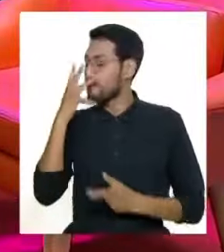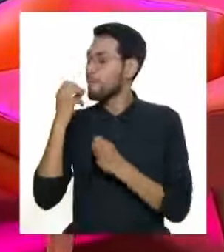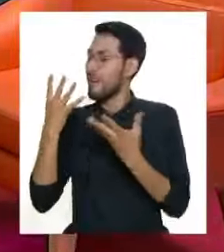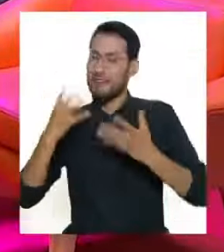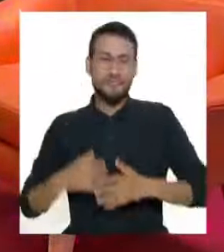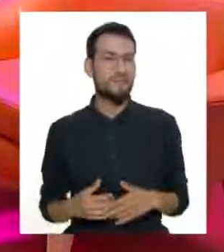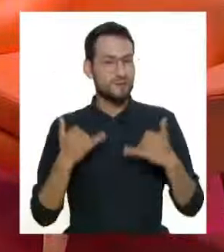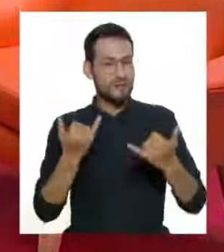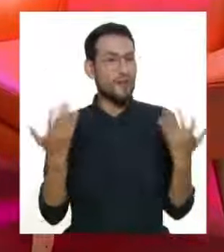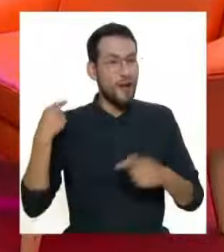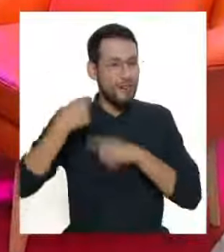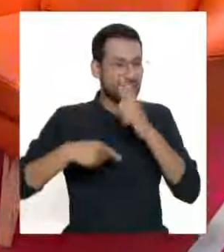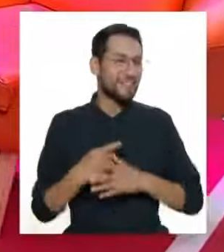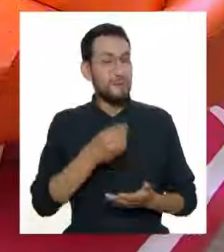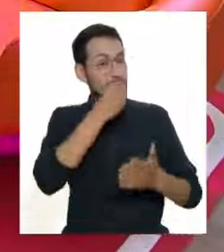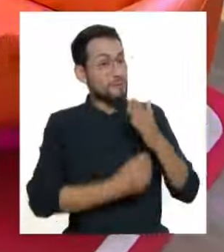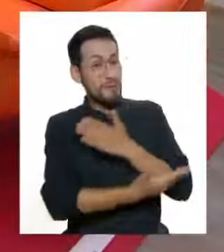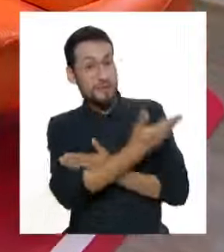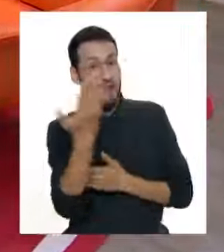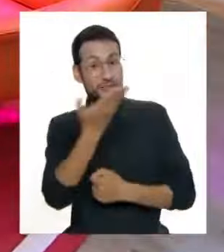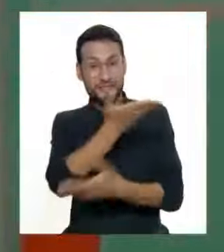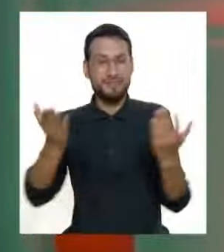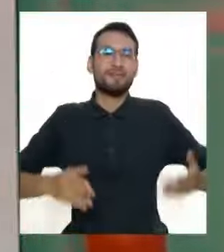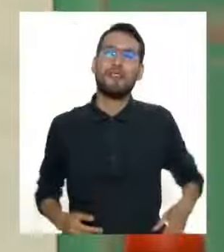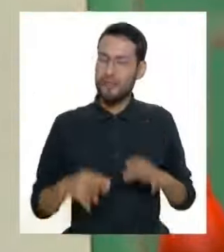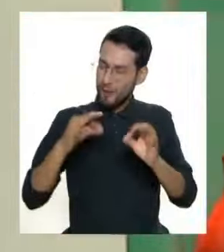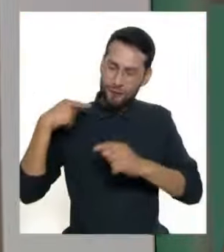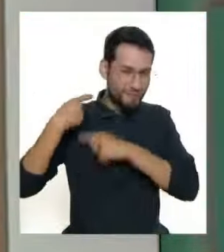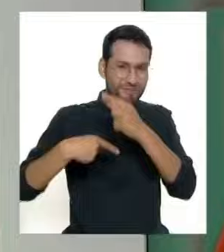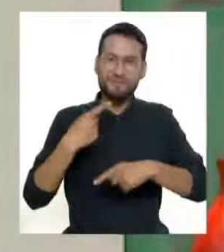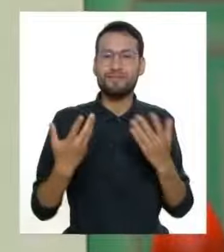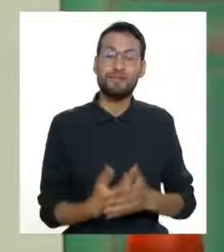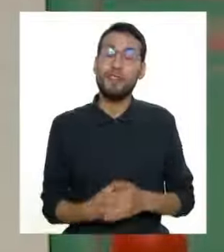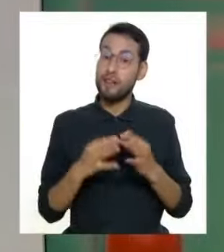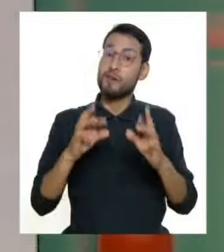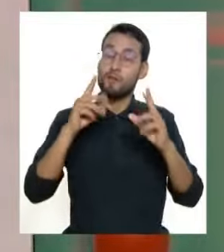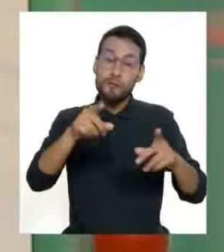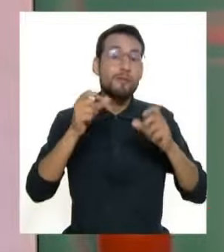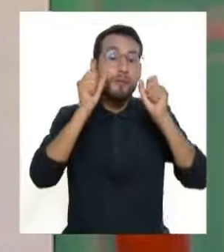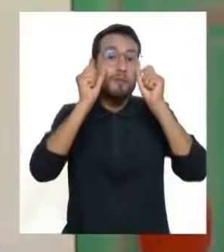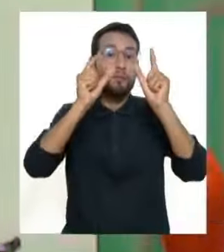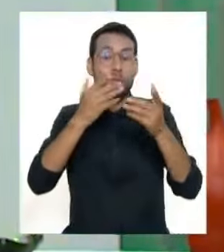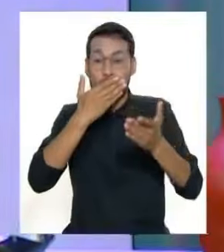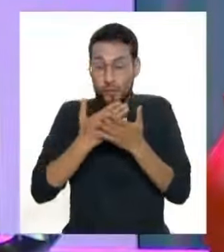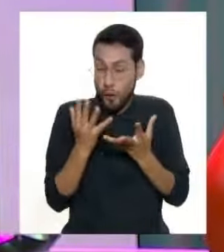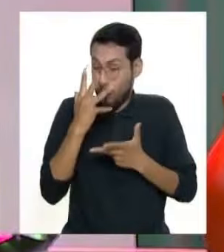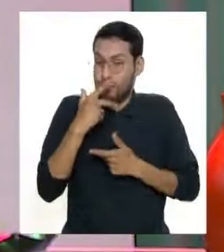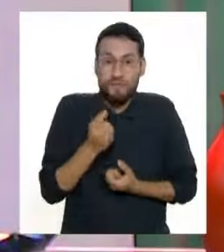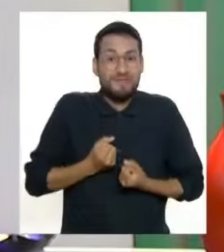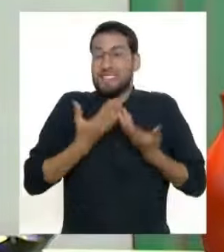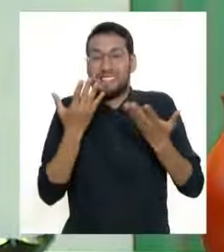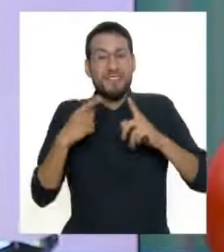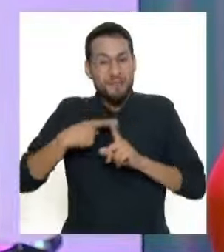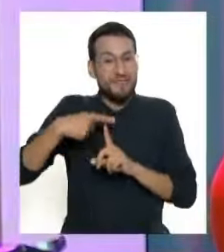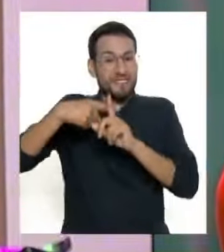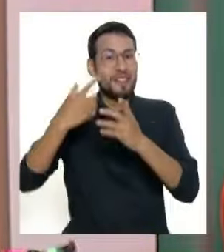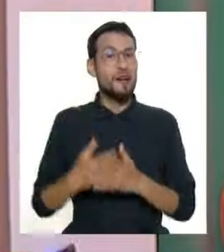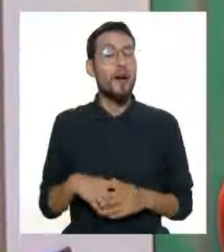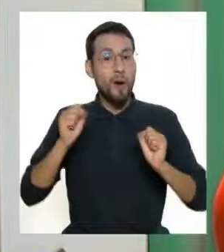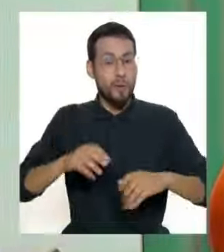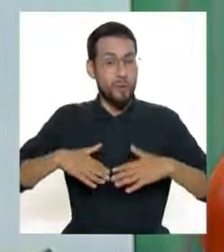próxima. ¡Mua! Como todos los días. Muy buenos días a todos, como todos los días, deseando que hayan amanecido con una energía muy bonita, arriba y positiva,